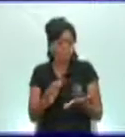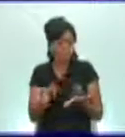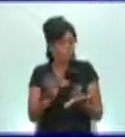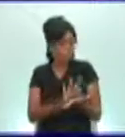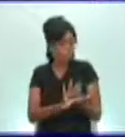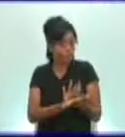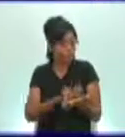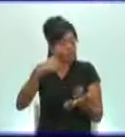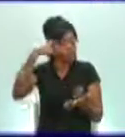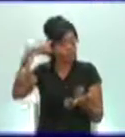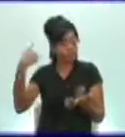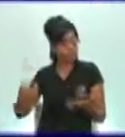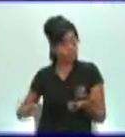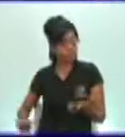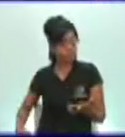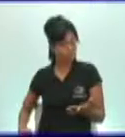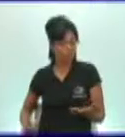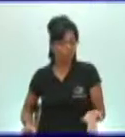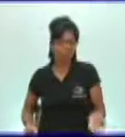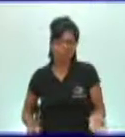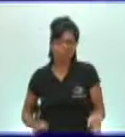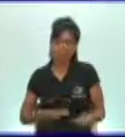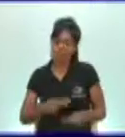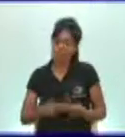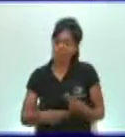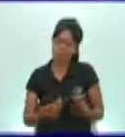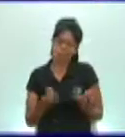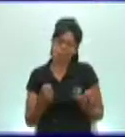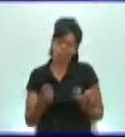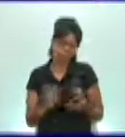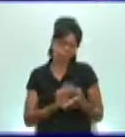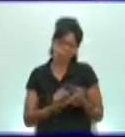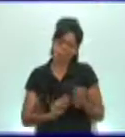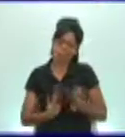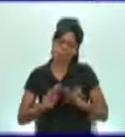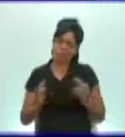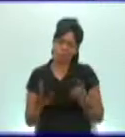el ejercicio, porque no es necesario que ustedes los copien porque lo tienen en sus libros.